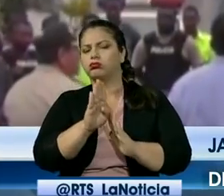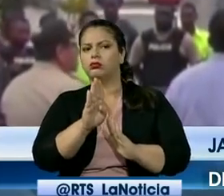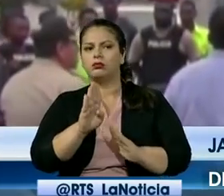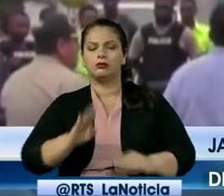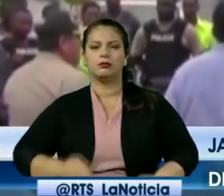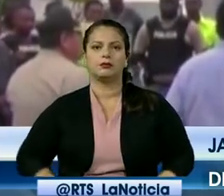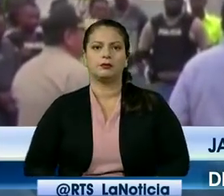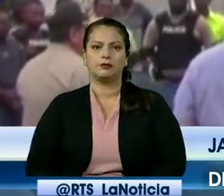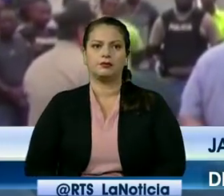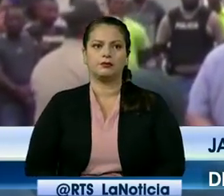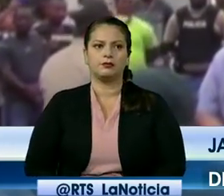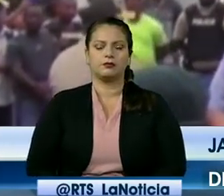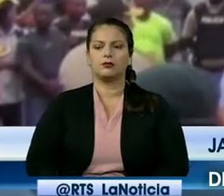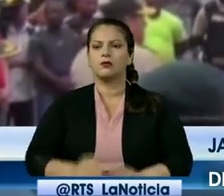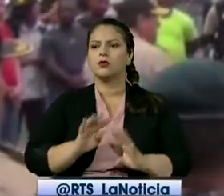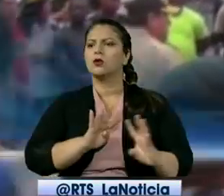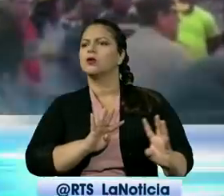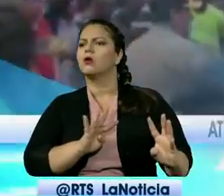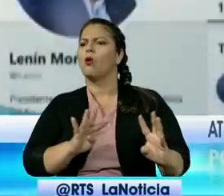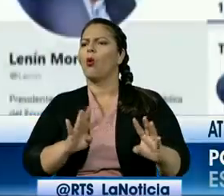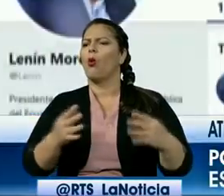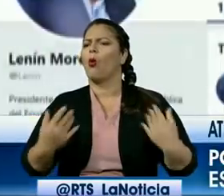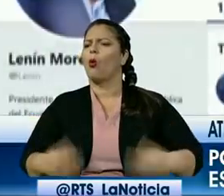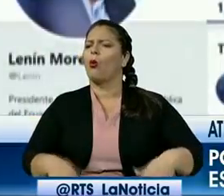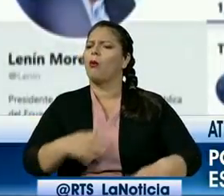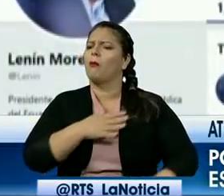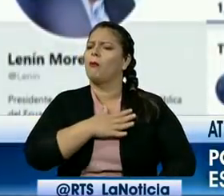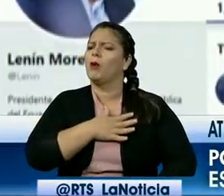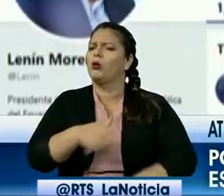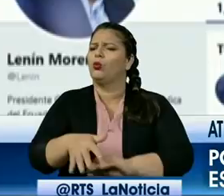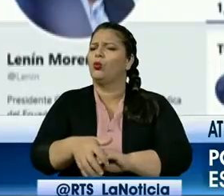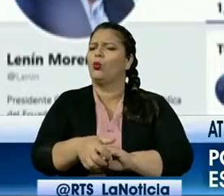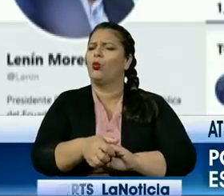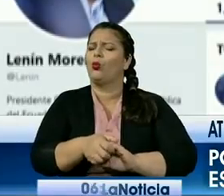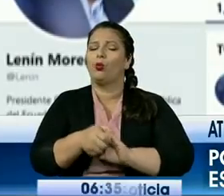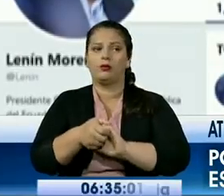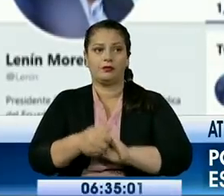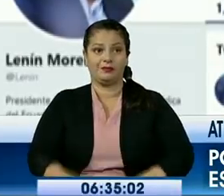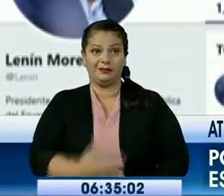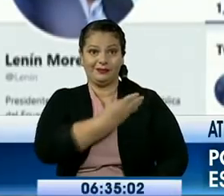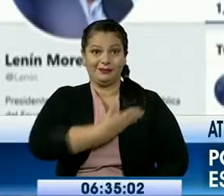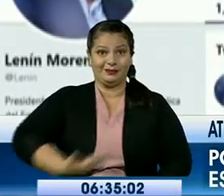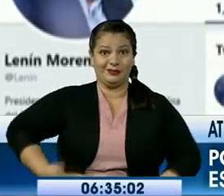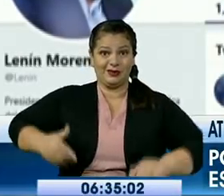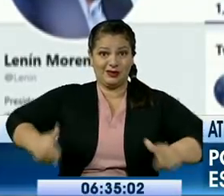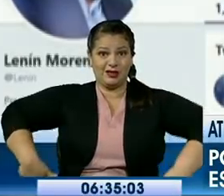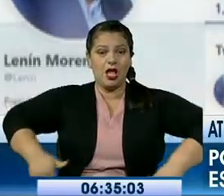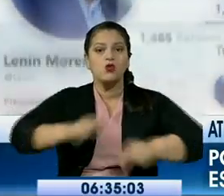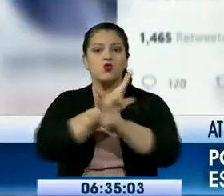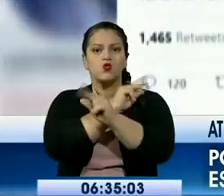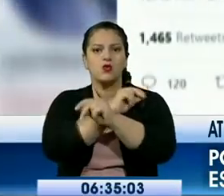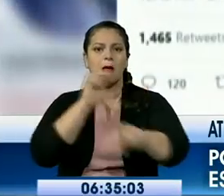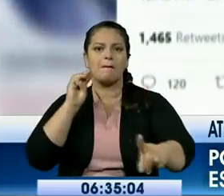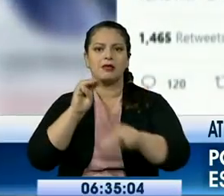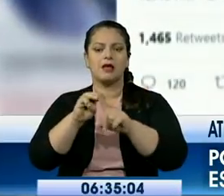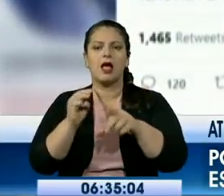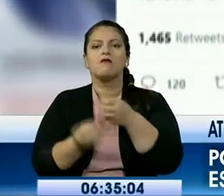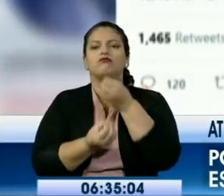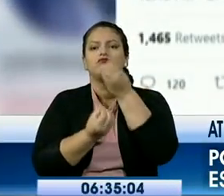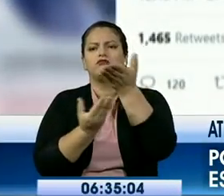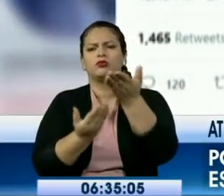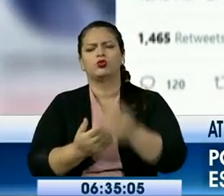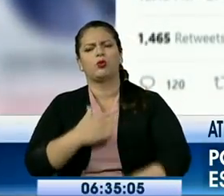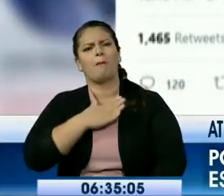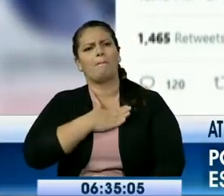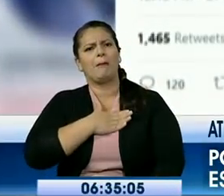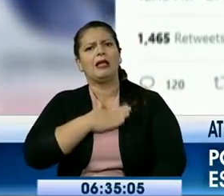muestras de solidaridad llegaban de todos lados. El primer mandatario en su cuenta Twitter expresó: solidaridad de todo el país